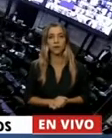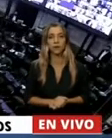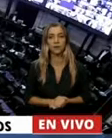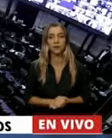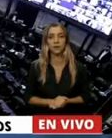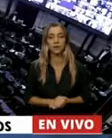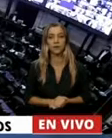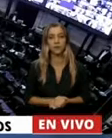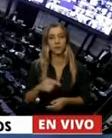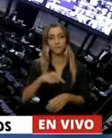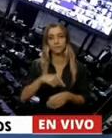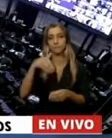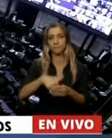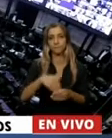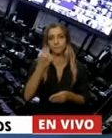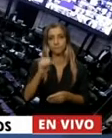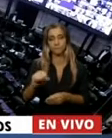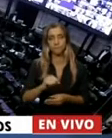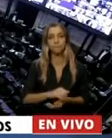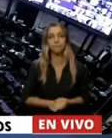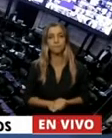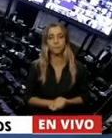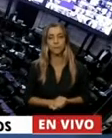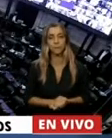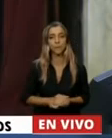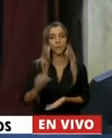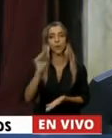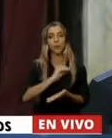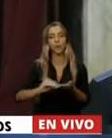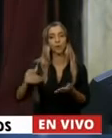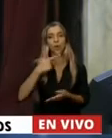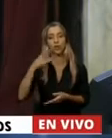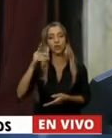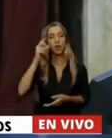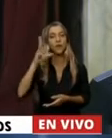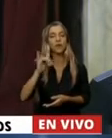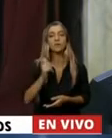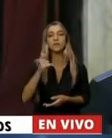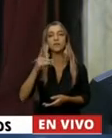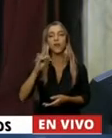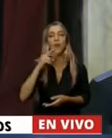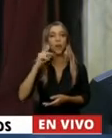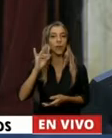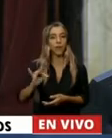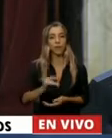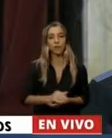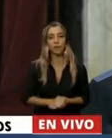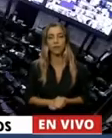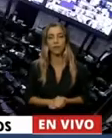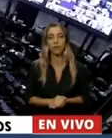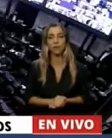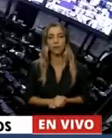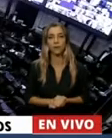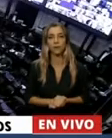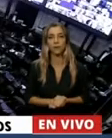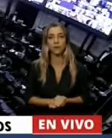en estos casos, en este programa de los 1000 días, desde la gestación misma, desde la detección misma de la gestación, del